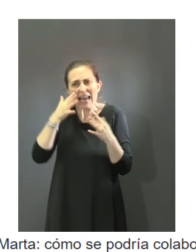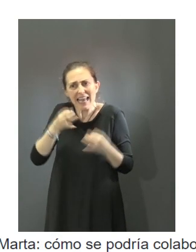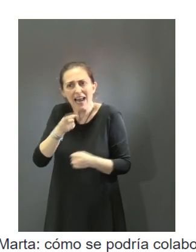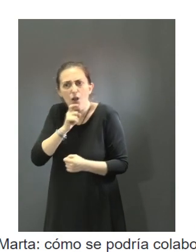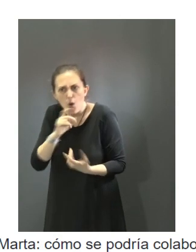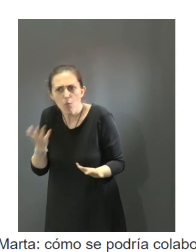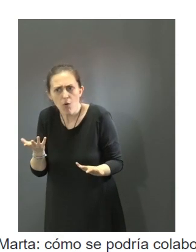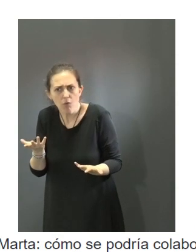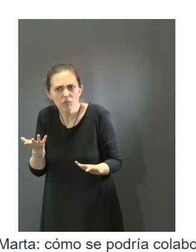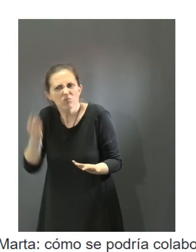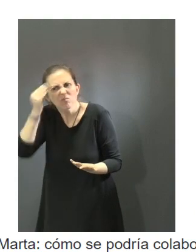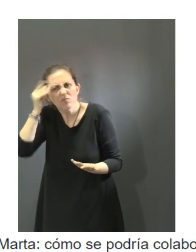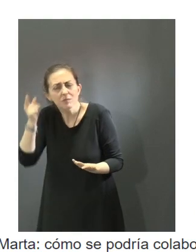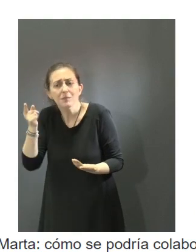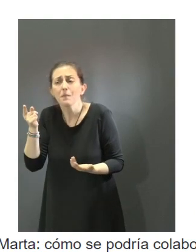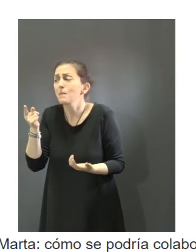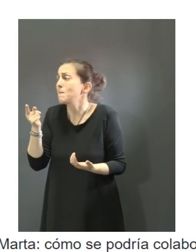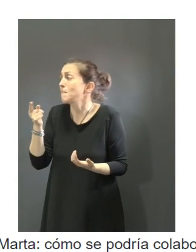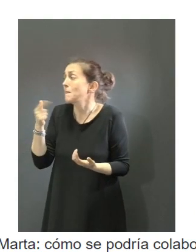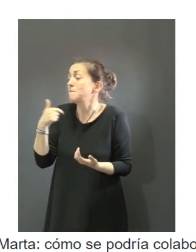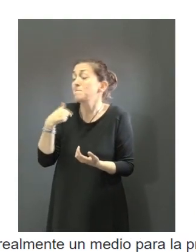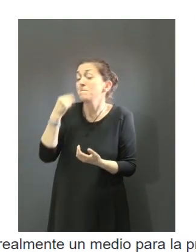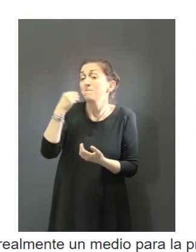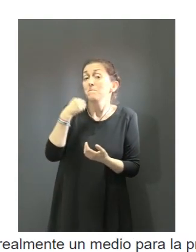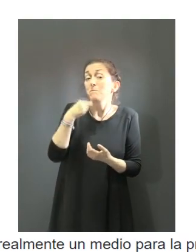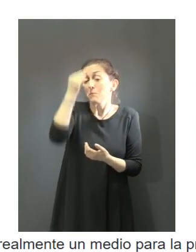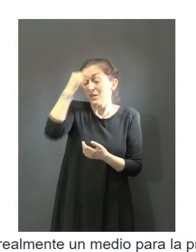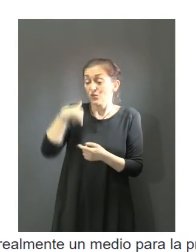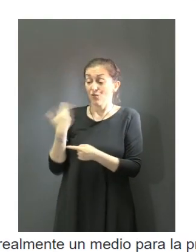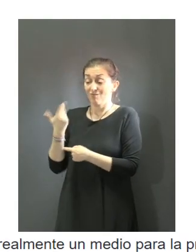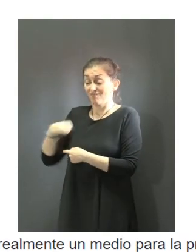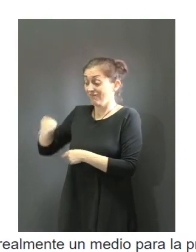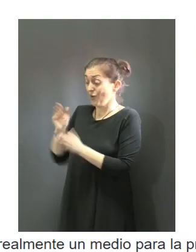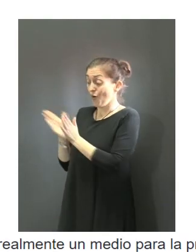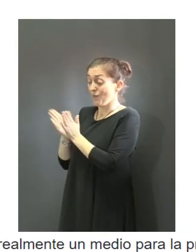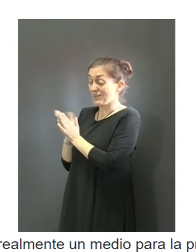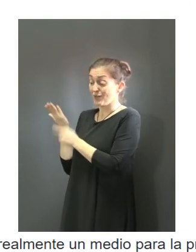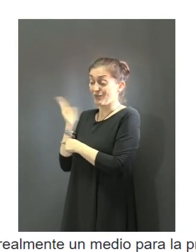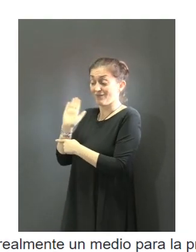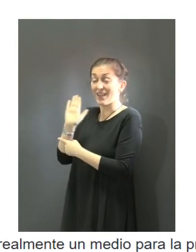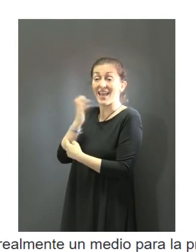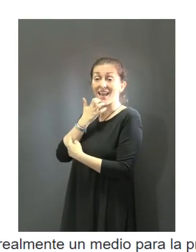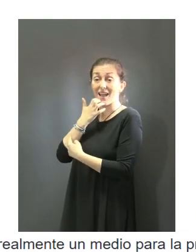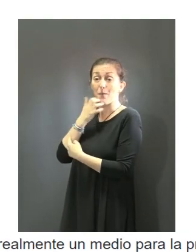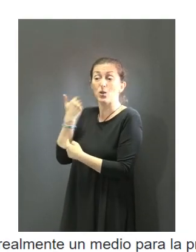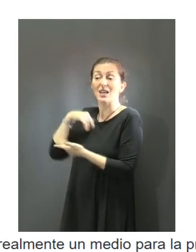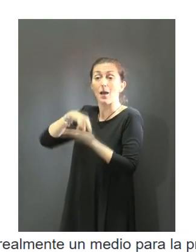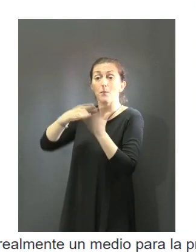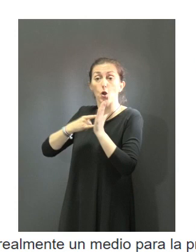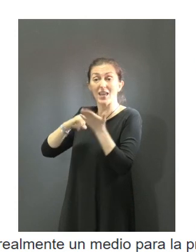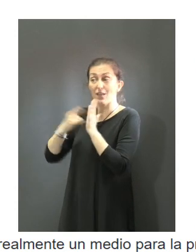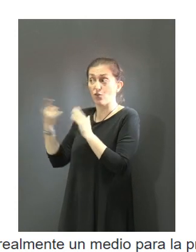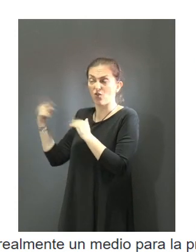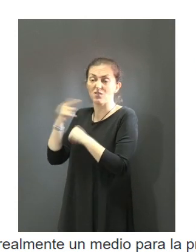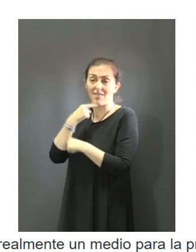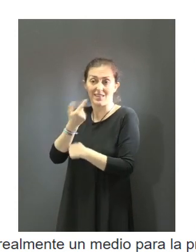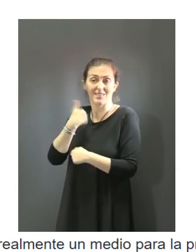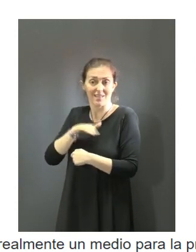Creo que somos un ejemplo de ello. Ya los compañeros han comentado varios proyectos en el que hay